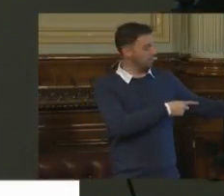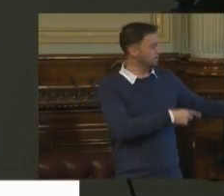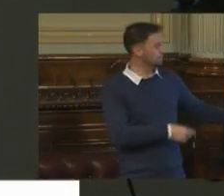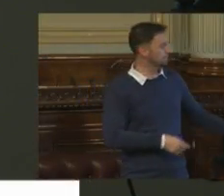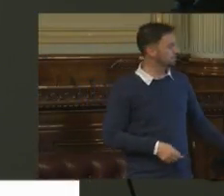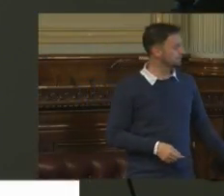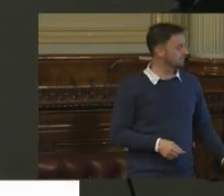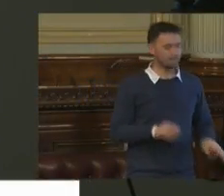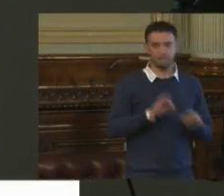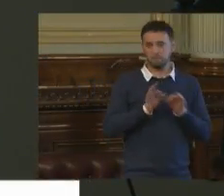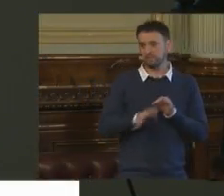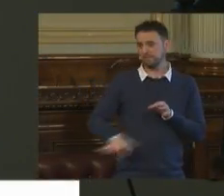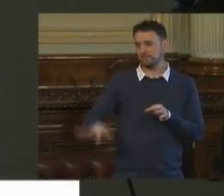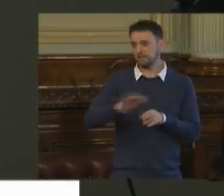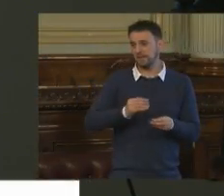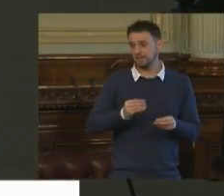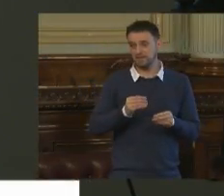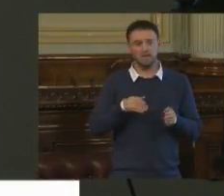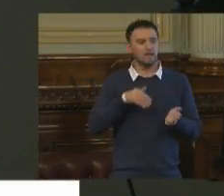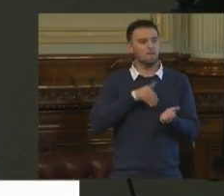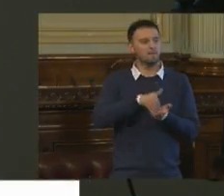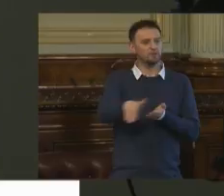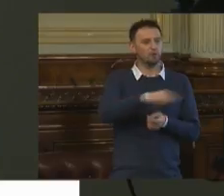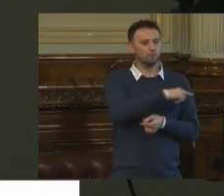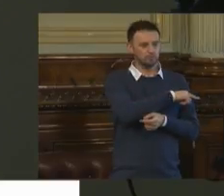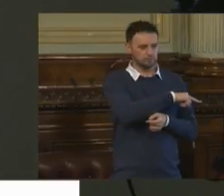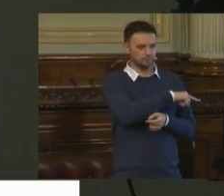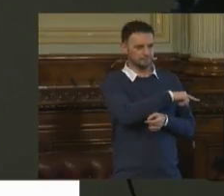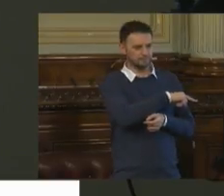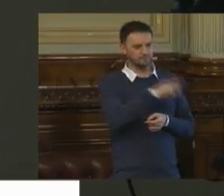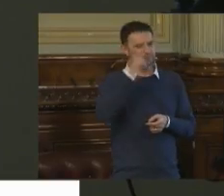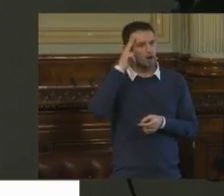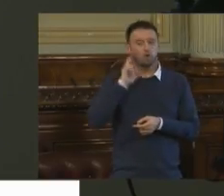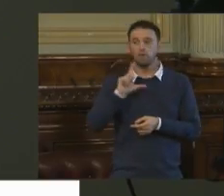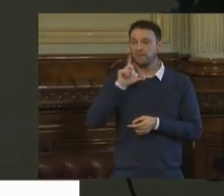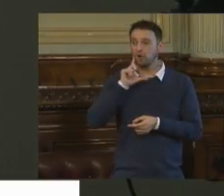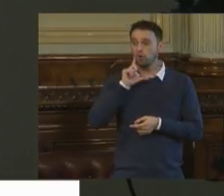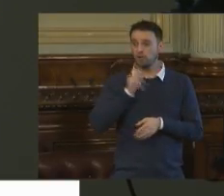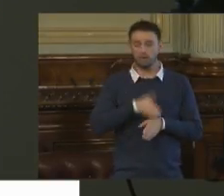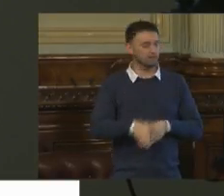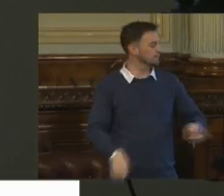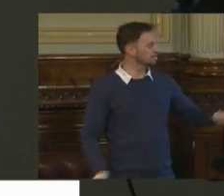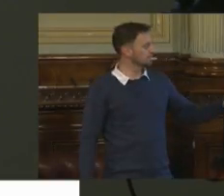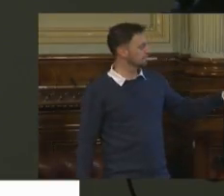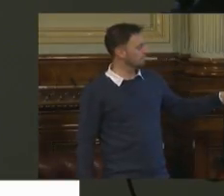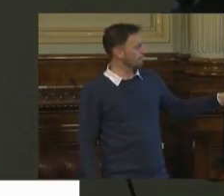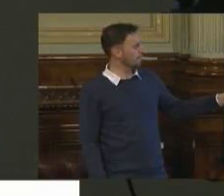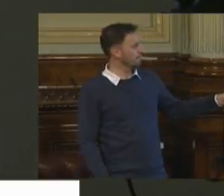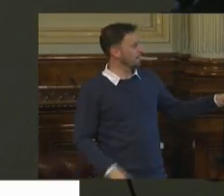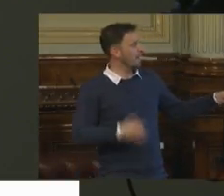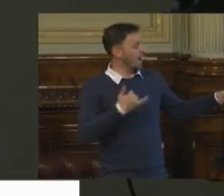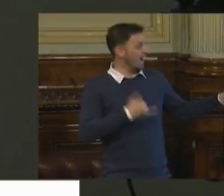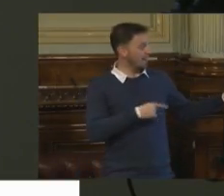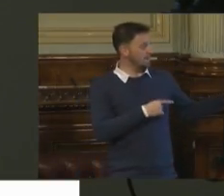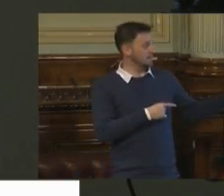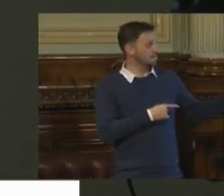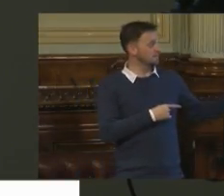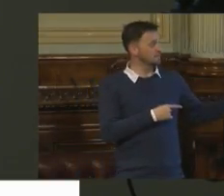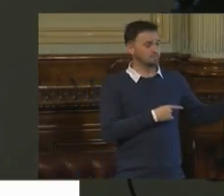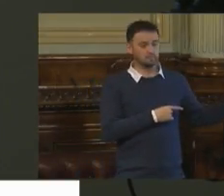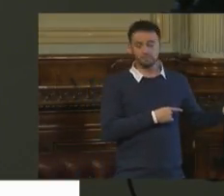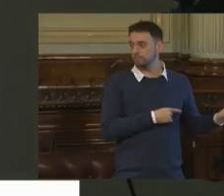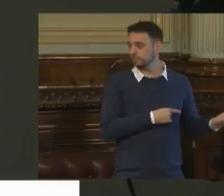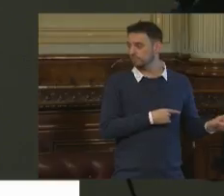del entorno cercano que es el metrobus de la 9 de julio hay medidas